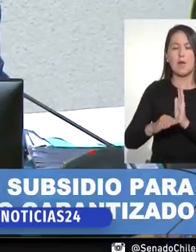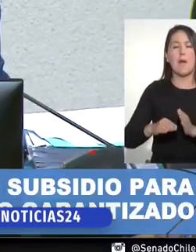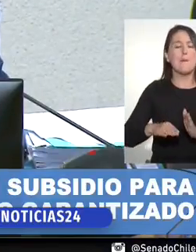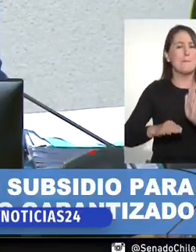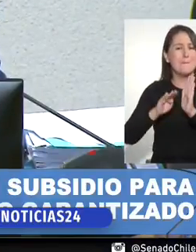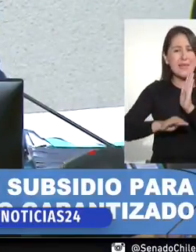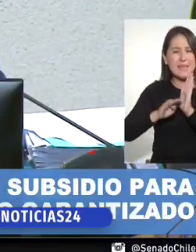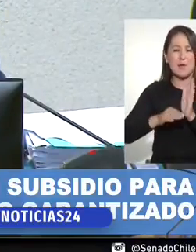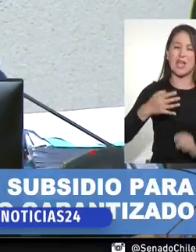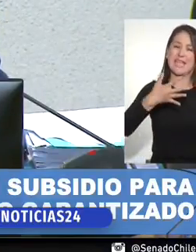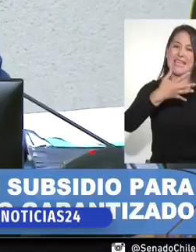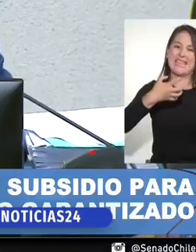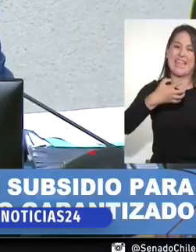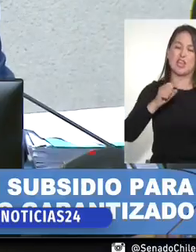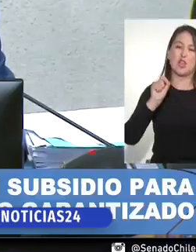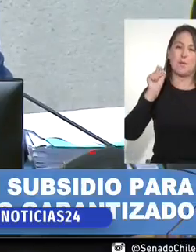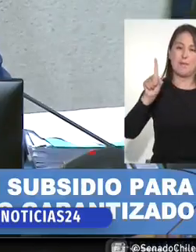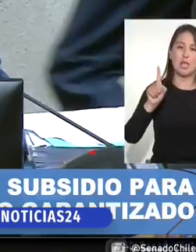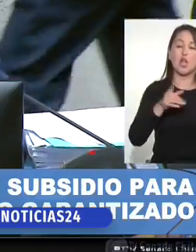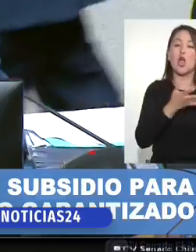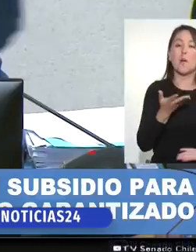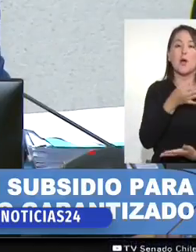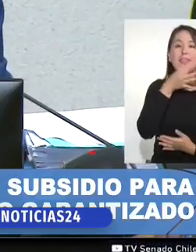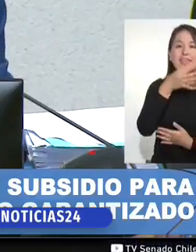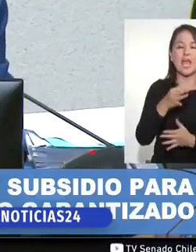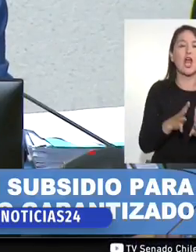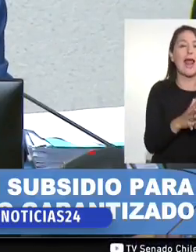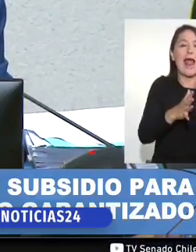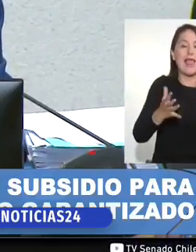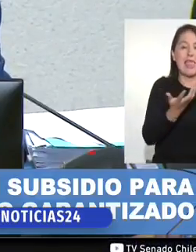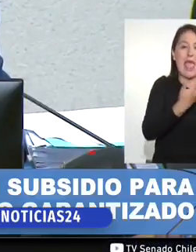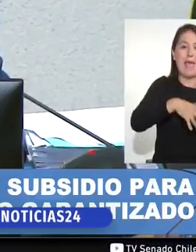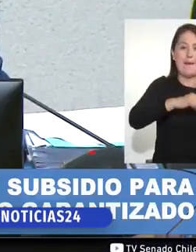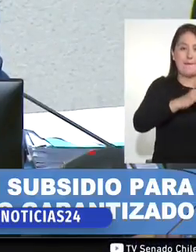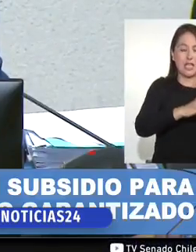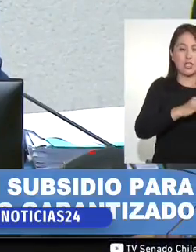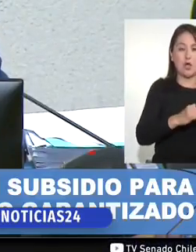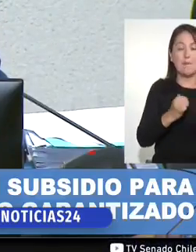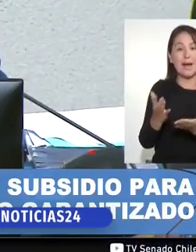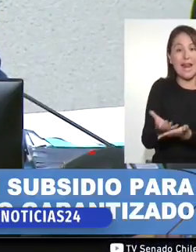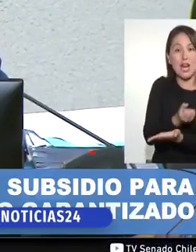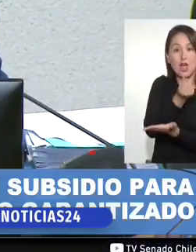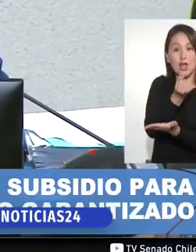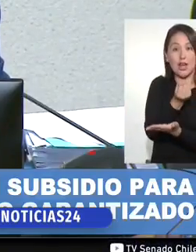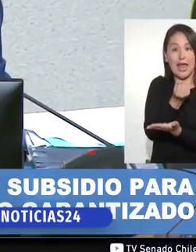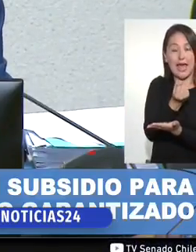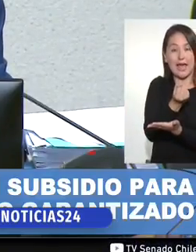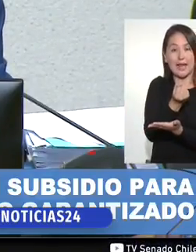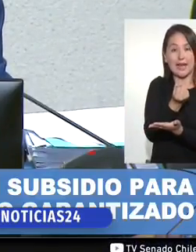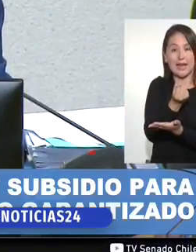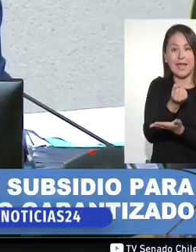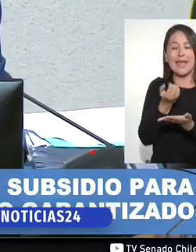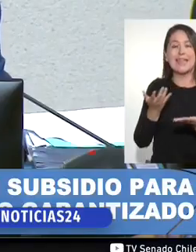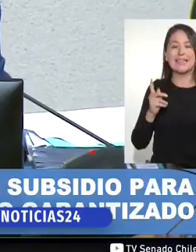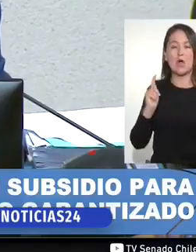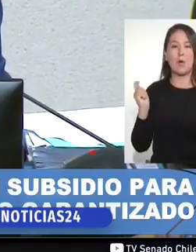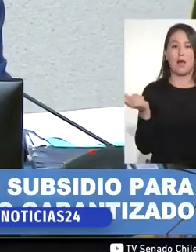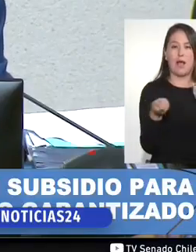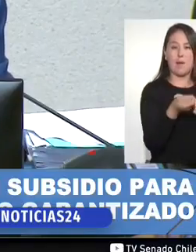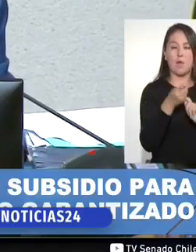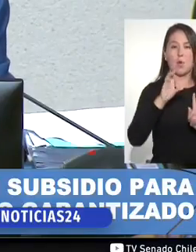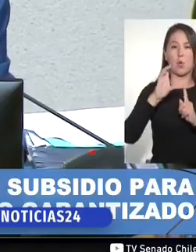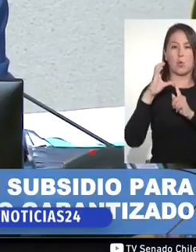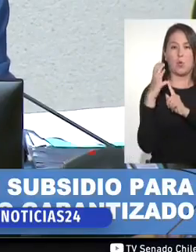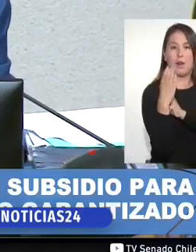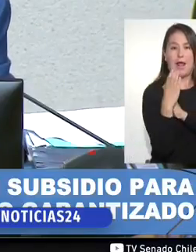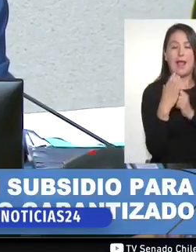estos 59.200 pesos para quienes reciben el salario mínimo. Algo muy importante para ir finalizando, ¿cómo se paga este ingreso mínimo garantizado?